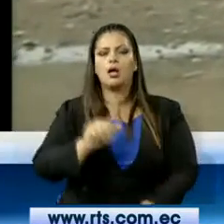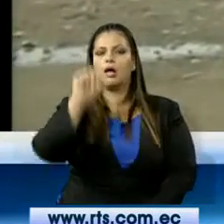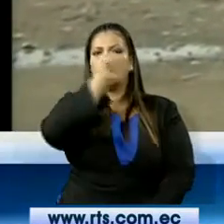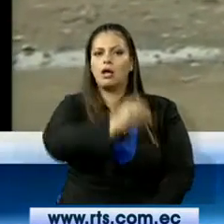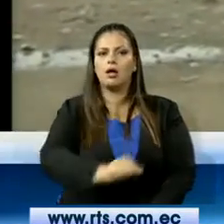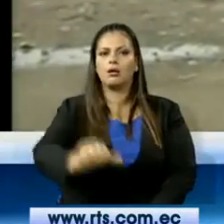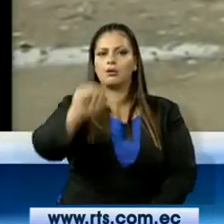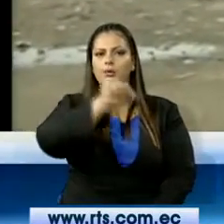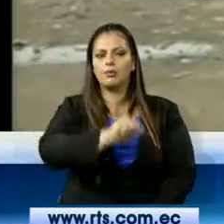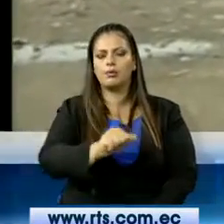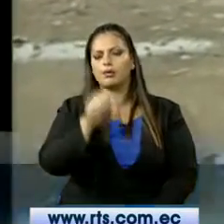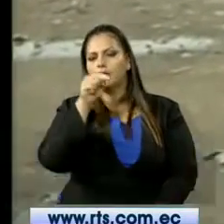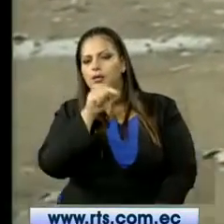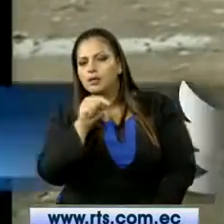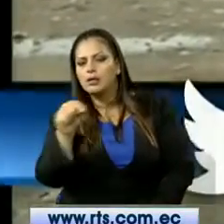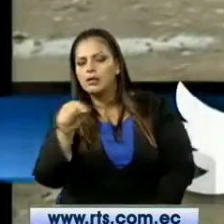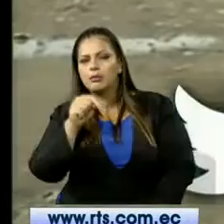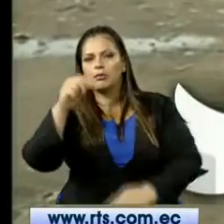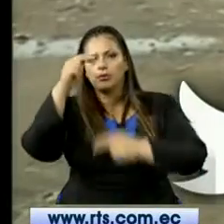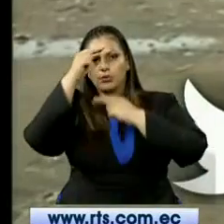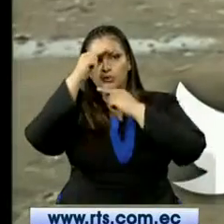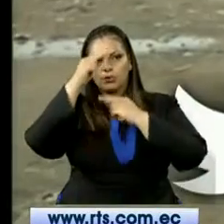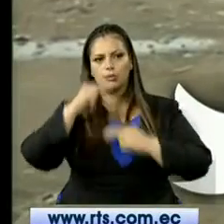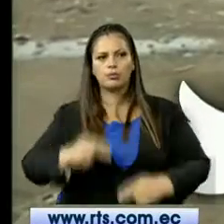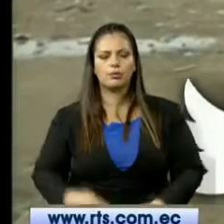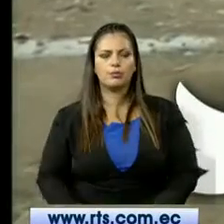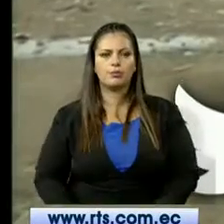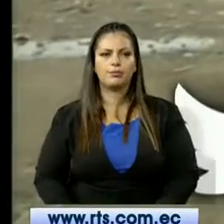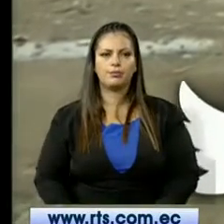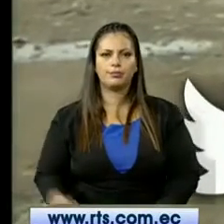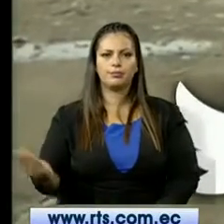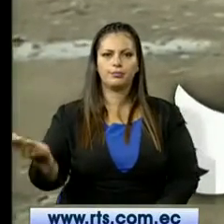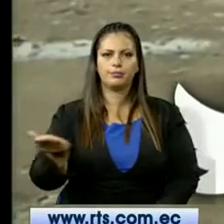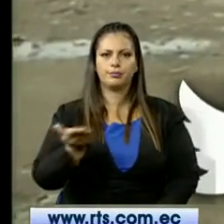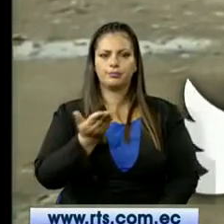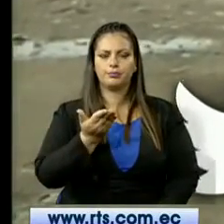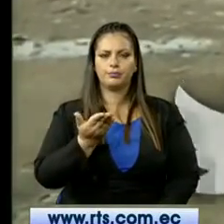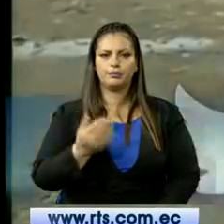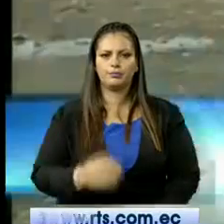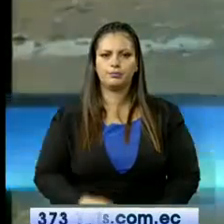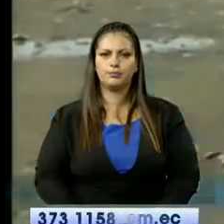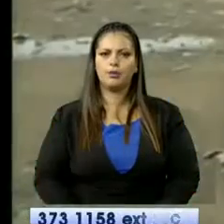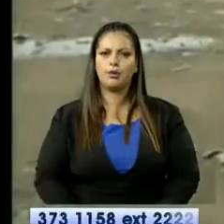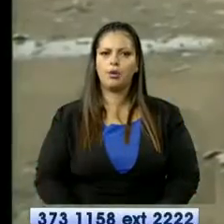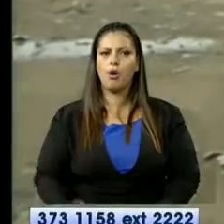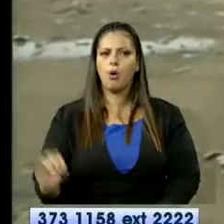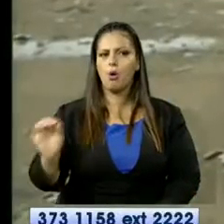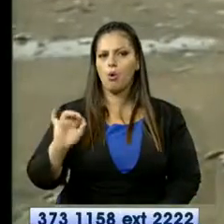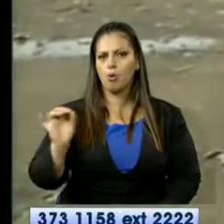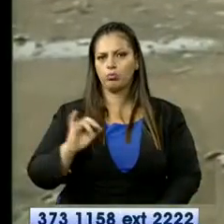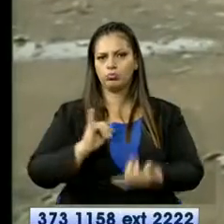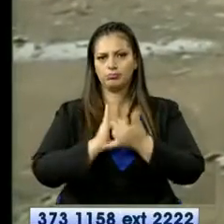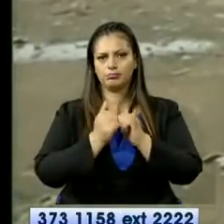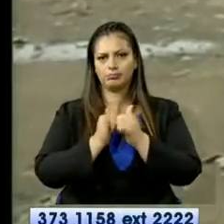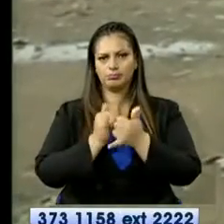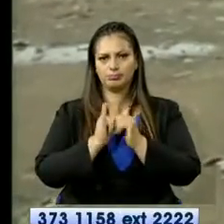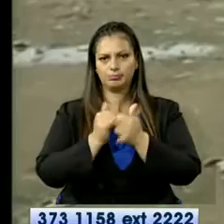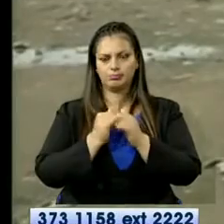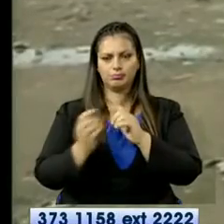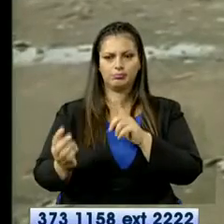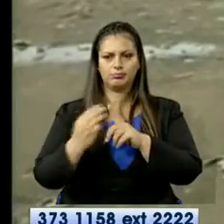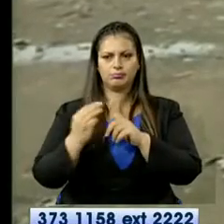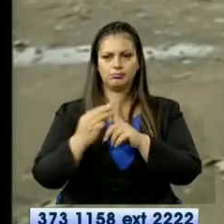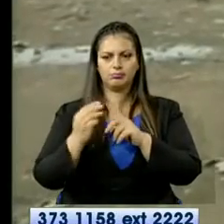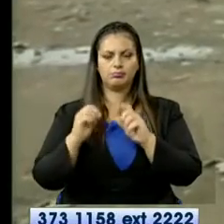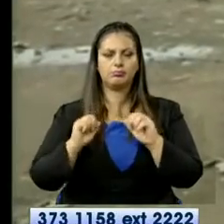también al correo electrónico comunidad rts puntocom punto ese día nuestros números de whatsapp evitar que el